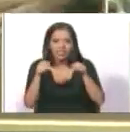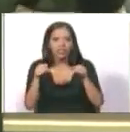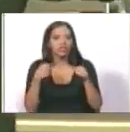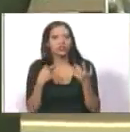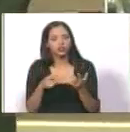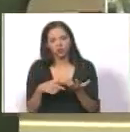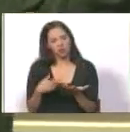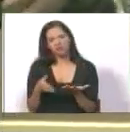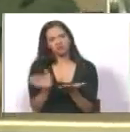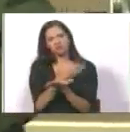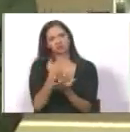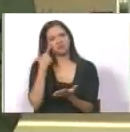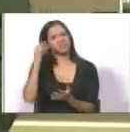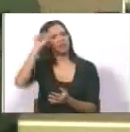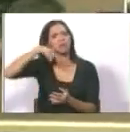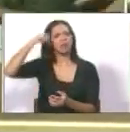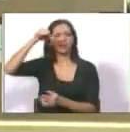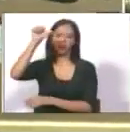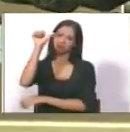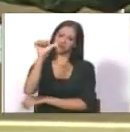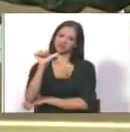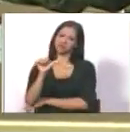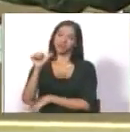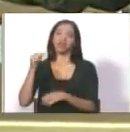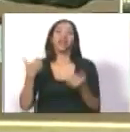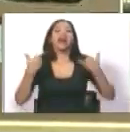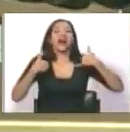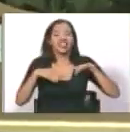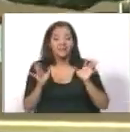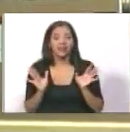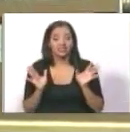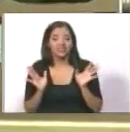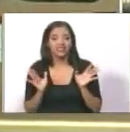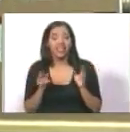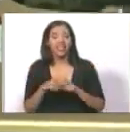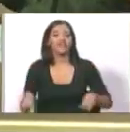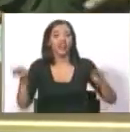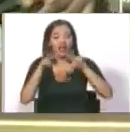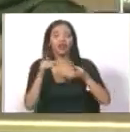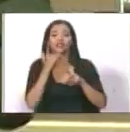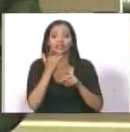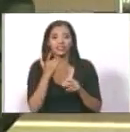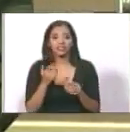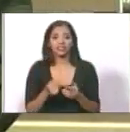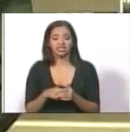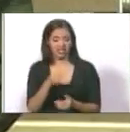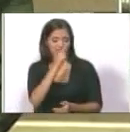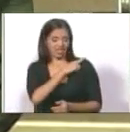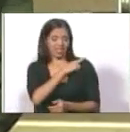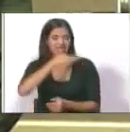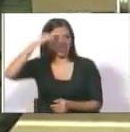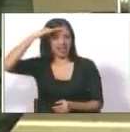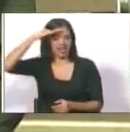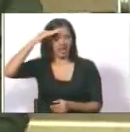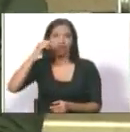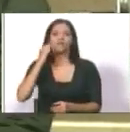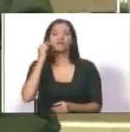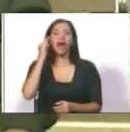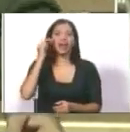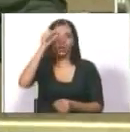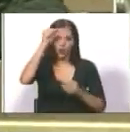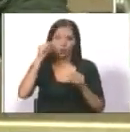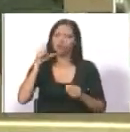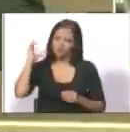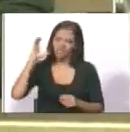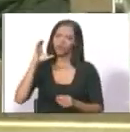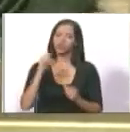puedes despachar viendo una película. Además desconociendo el valor y la dignidad del general Padrino López. un patriota que lo